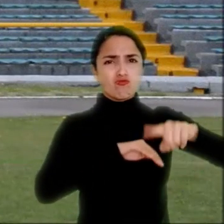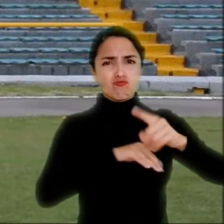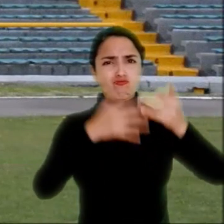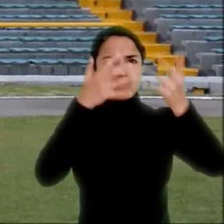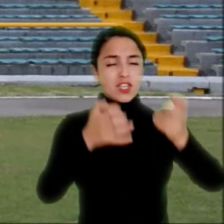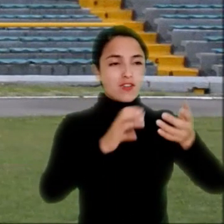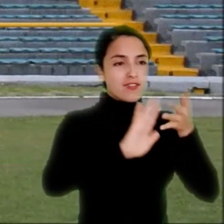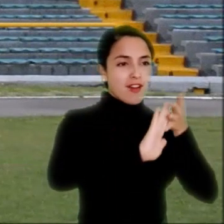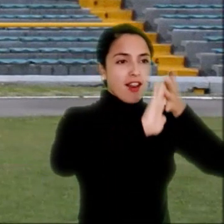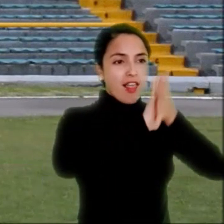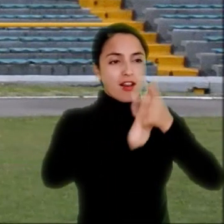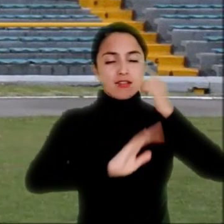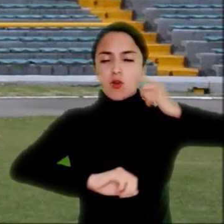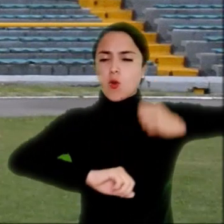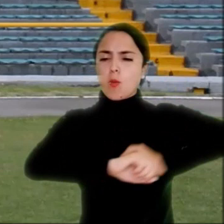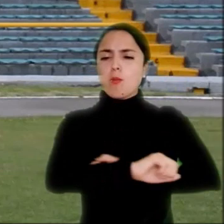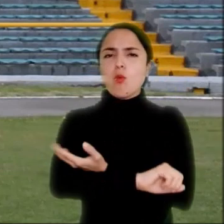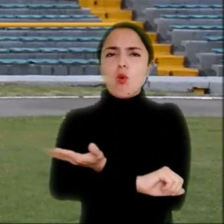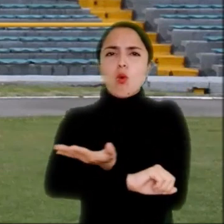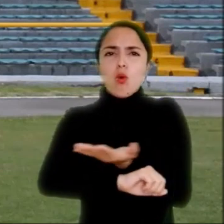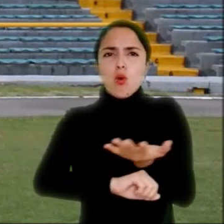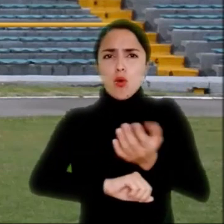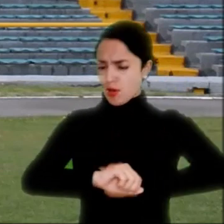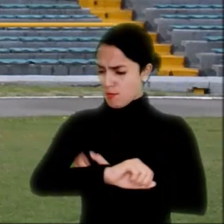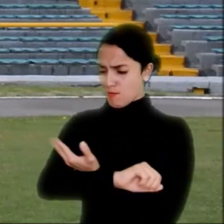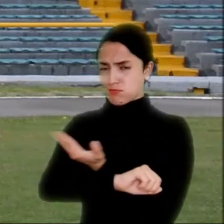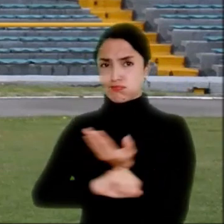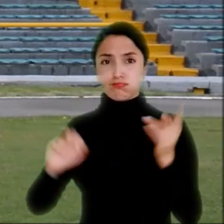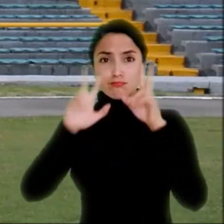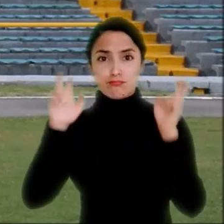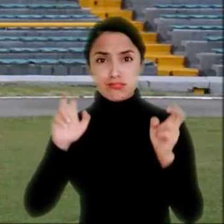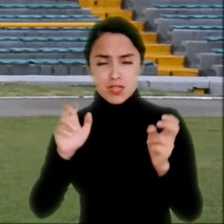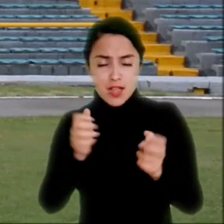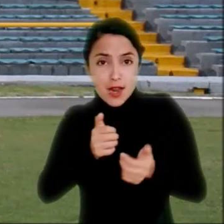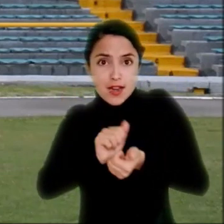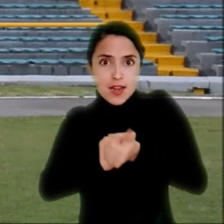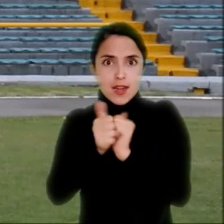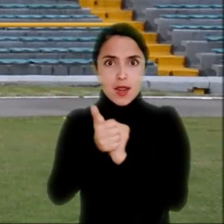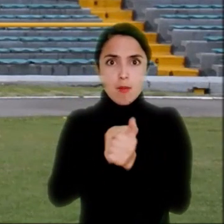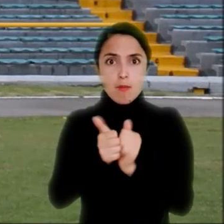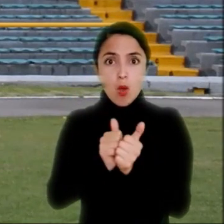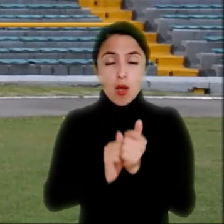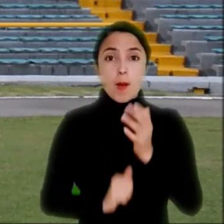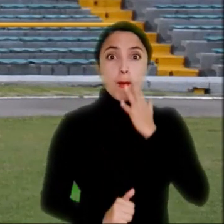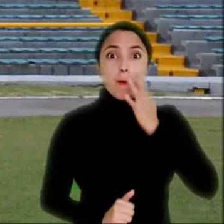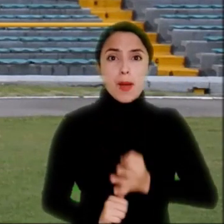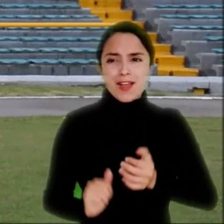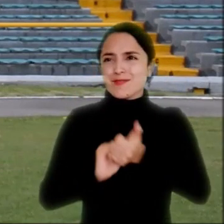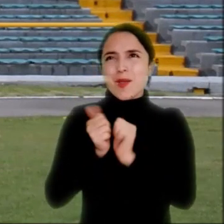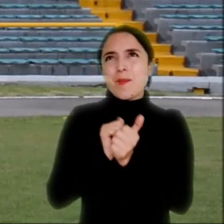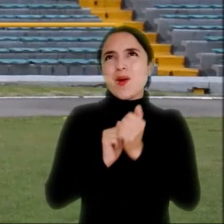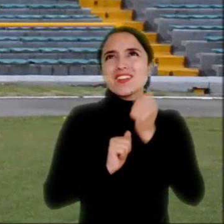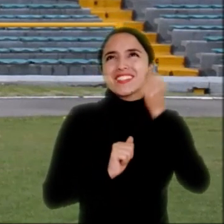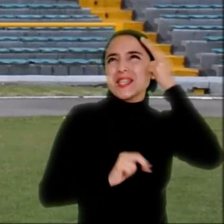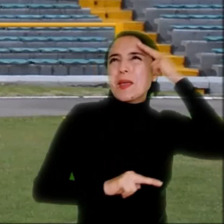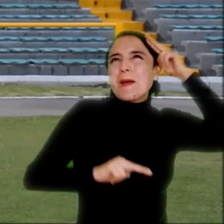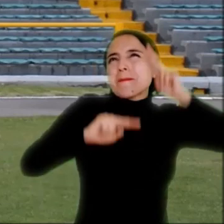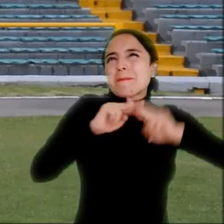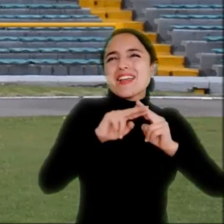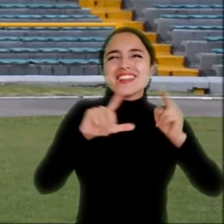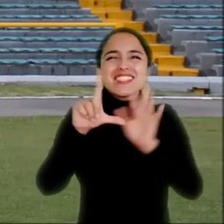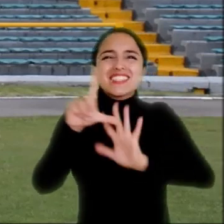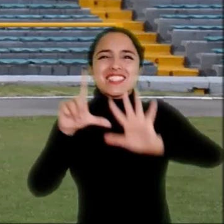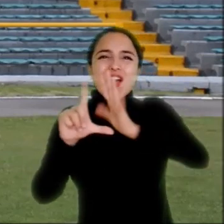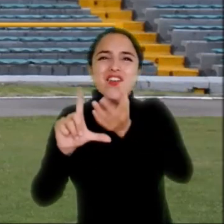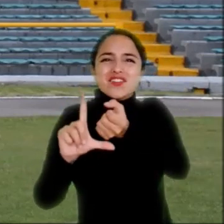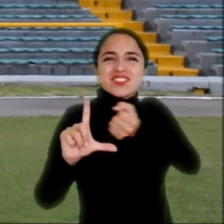todos ustedes un poema que habla de los deportes de ciencia ficción, porque siempre